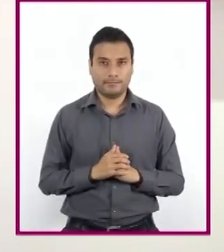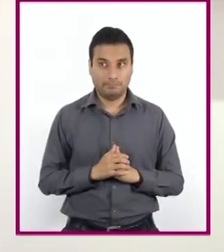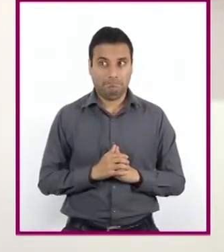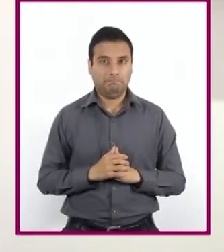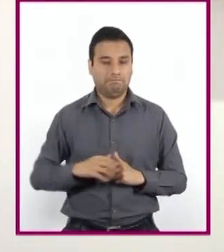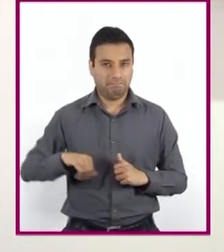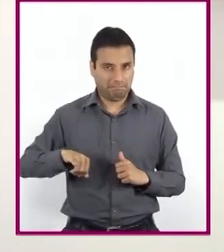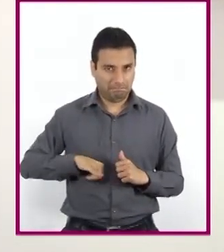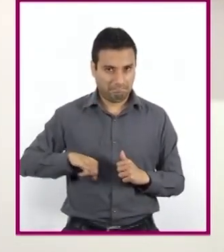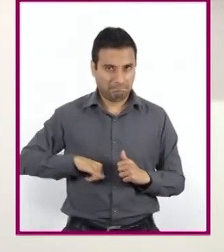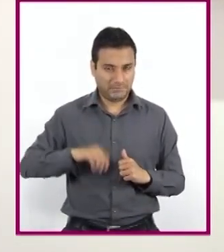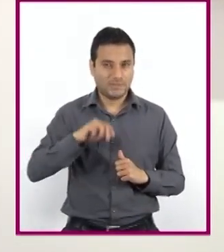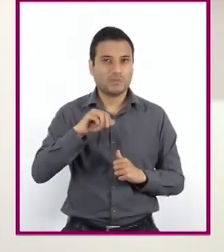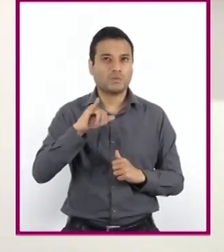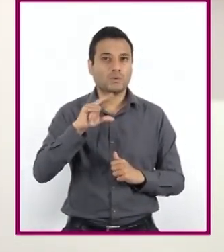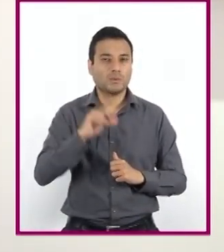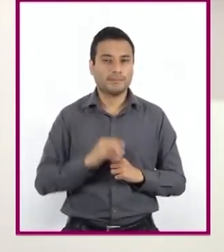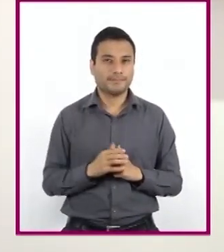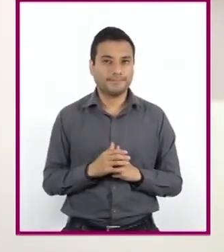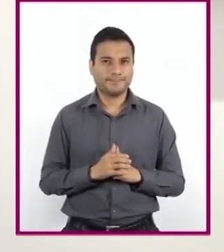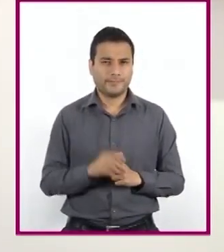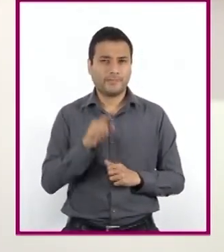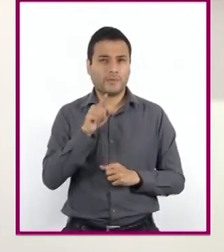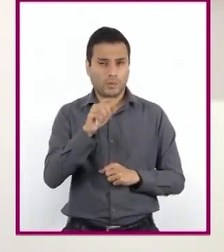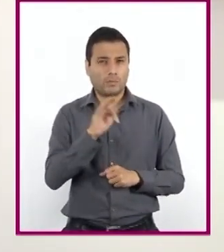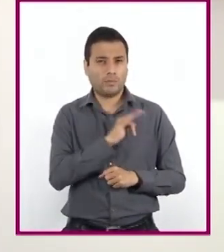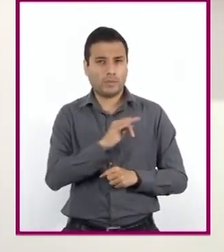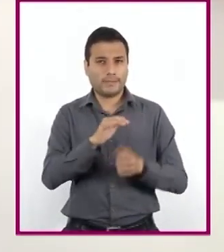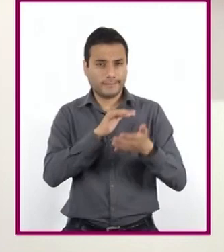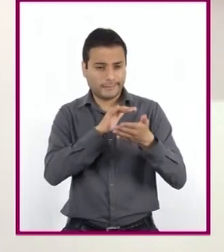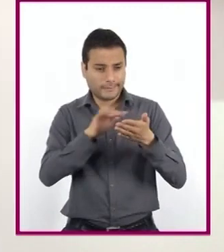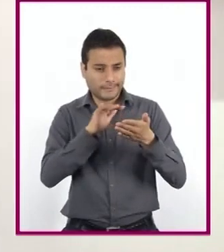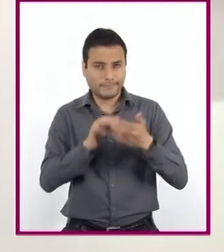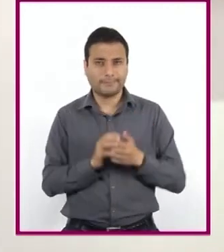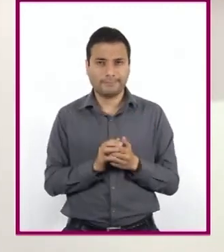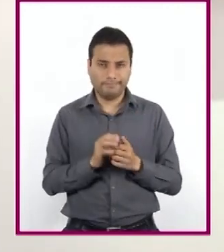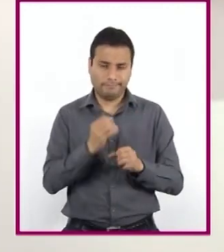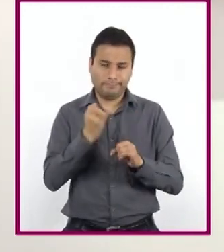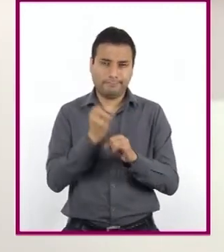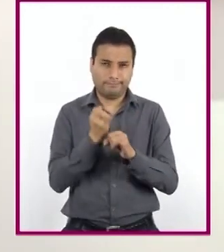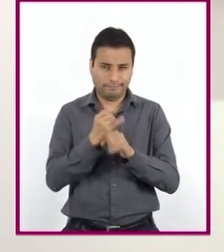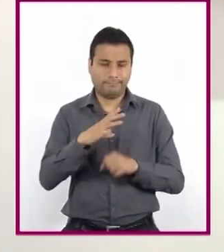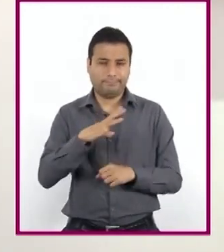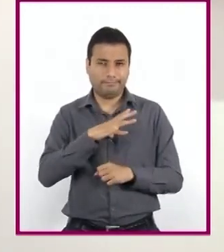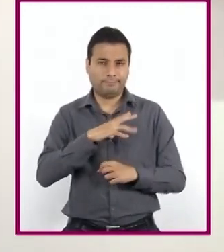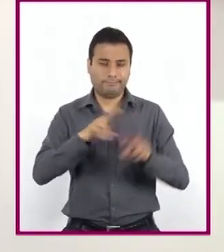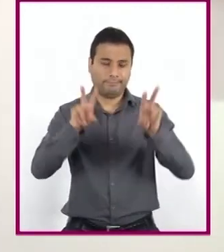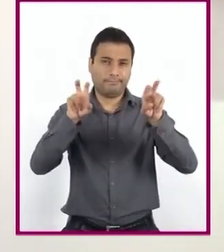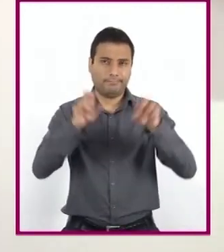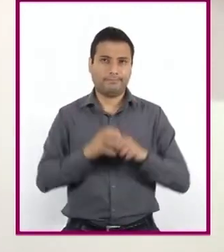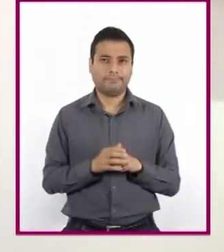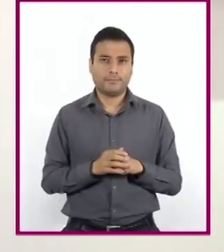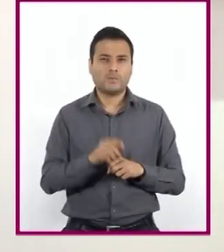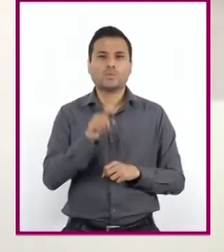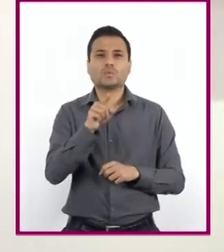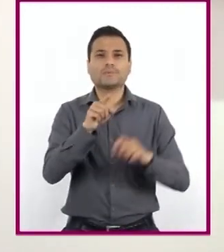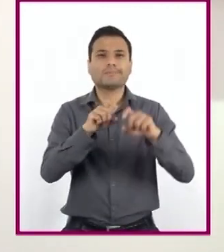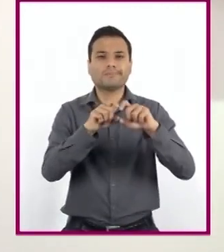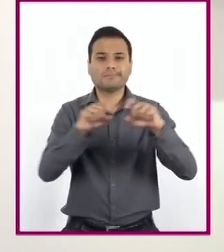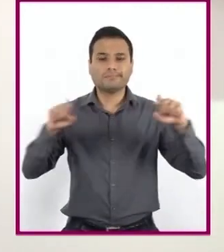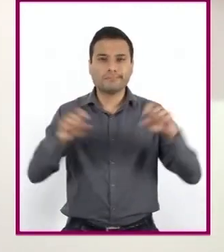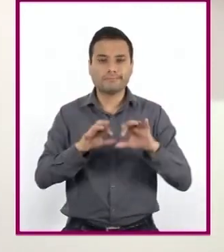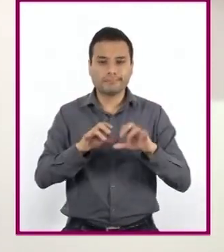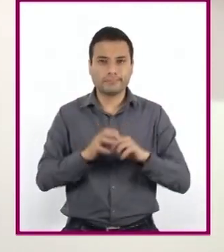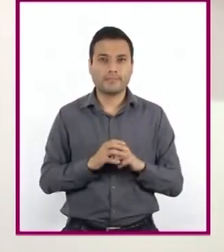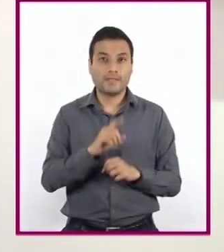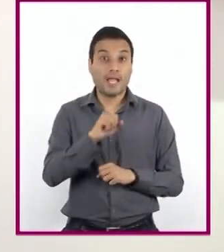interesante, ¿verdad? Si gustan, pueden leer el artículo completo en internet. Solo coloquen en el buscador el